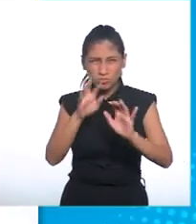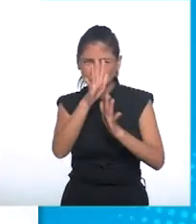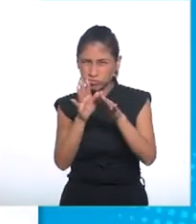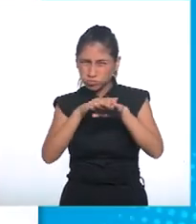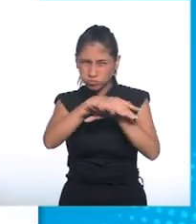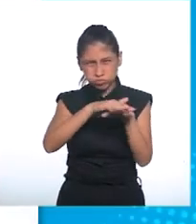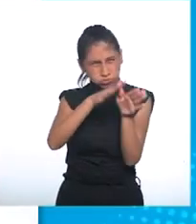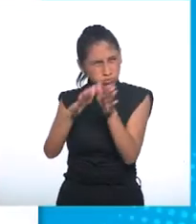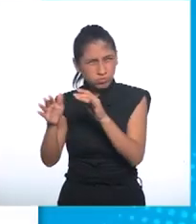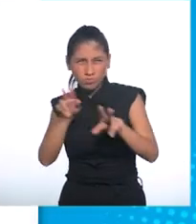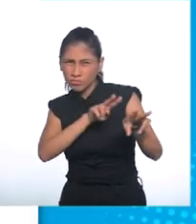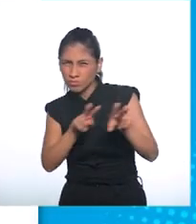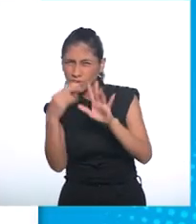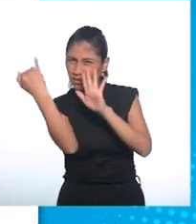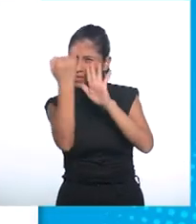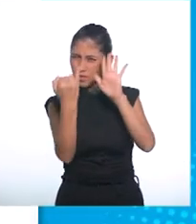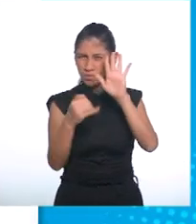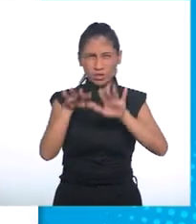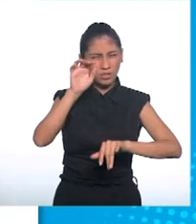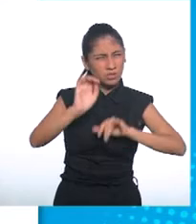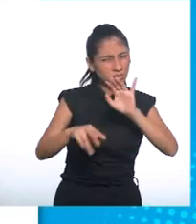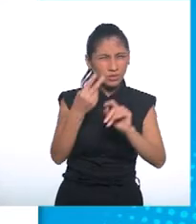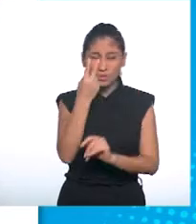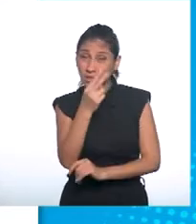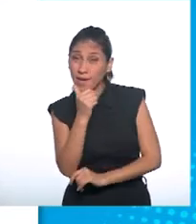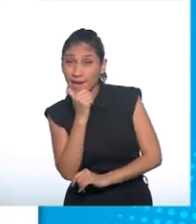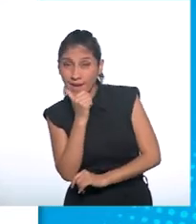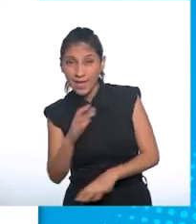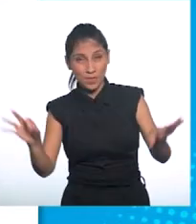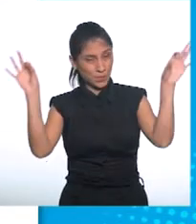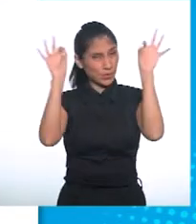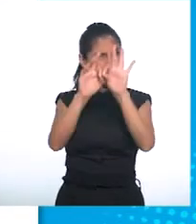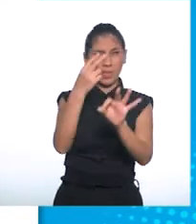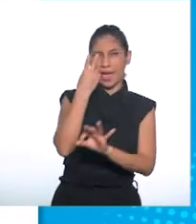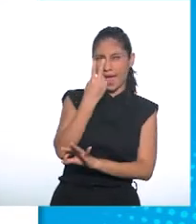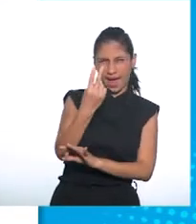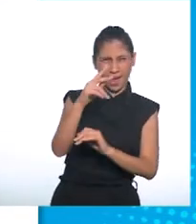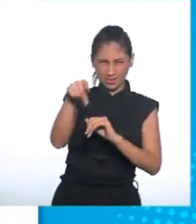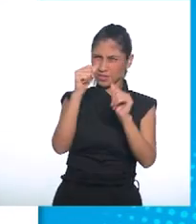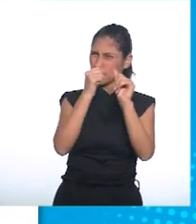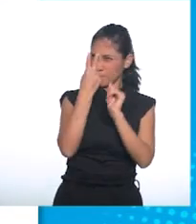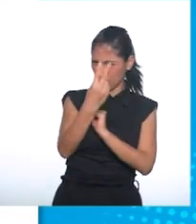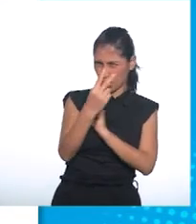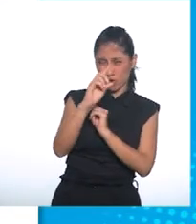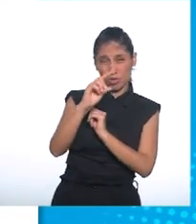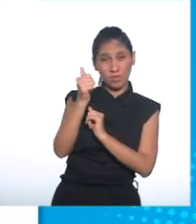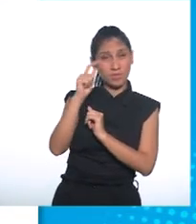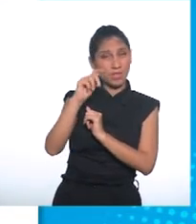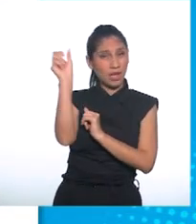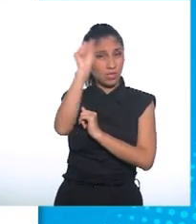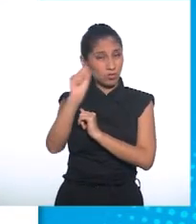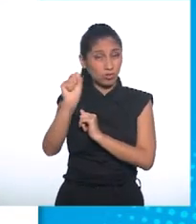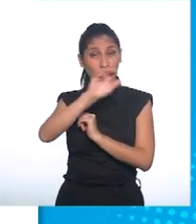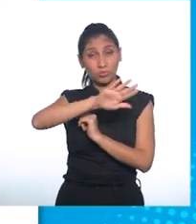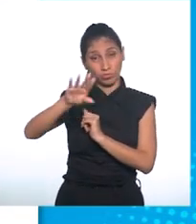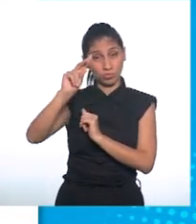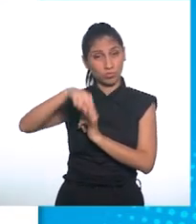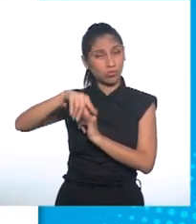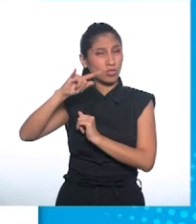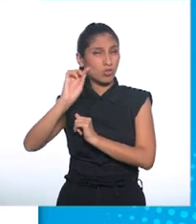proyectando gráfica. Interesante. Parece que aquí hay datos numéricos sobre la calidad del aire entre varios